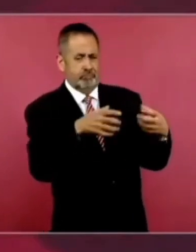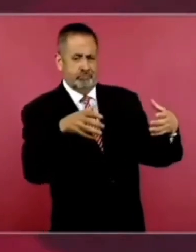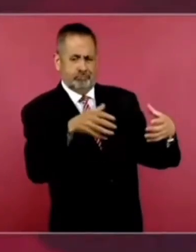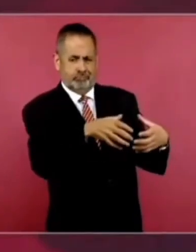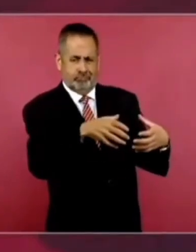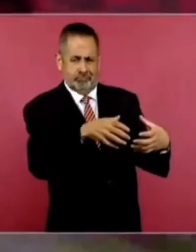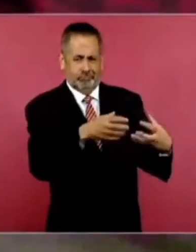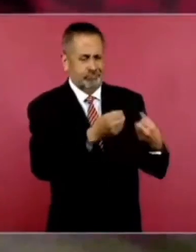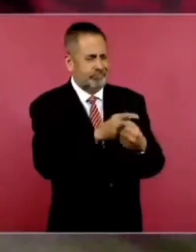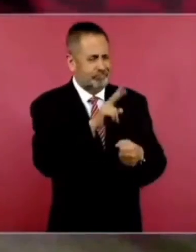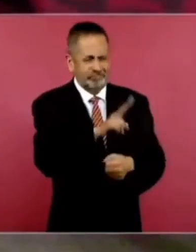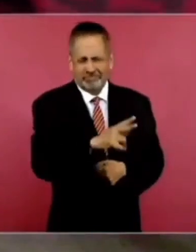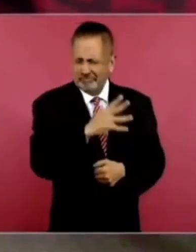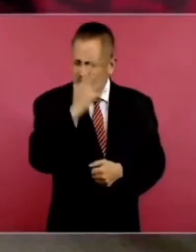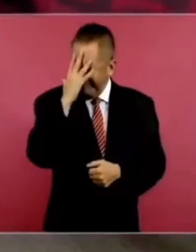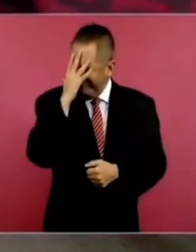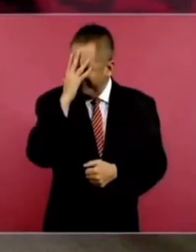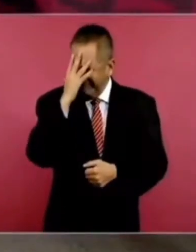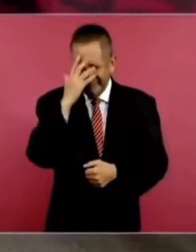de manera vergonzosa,